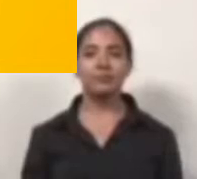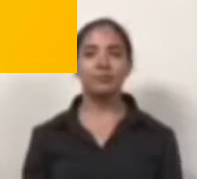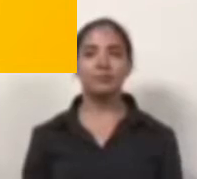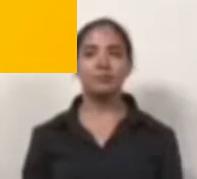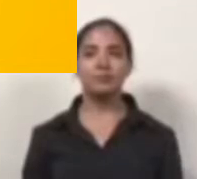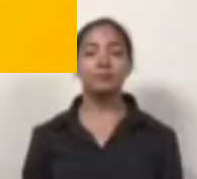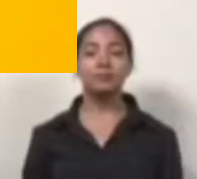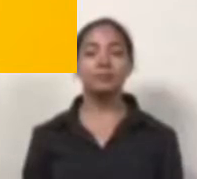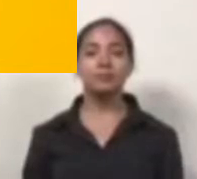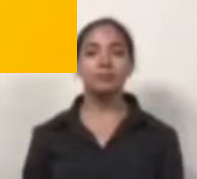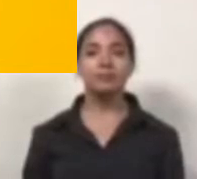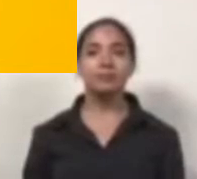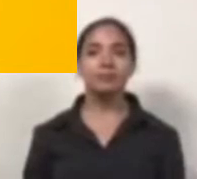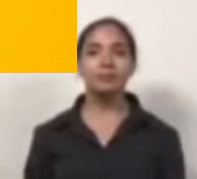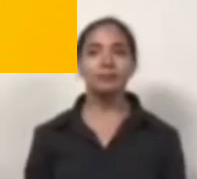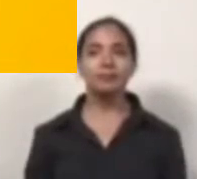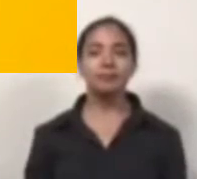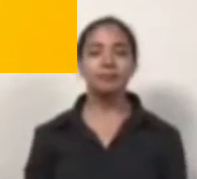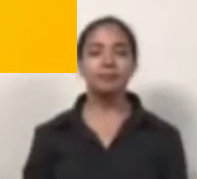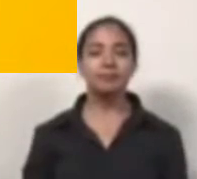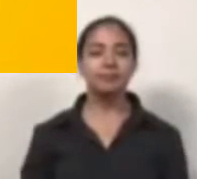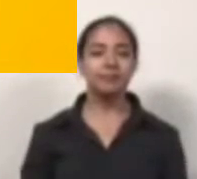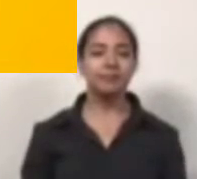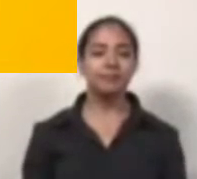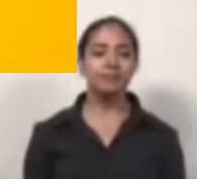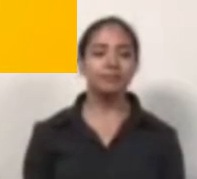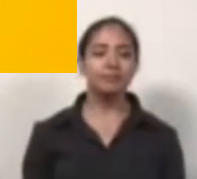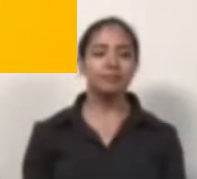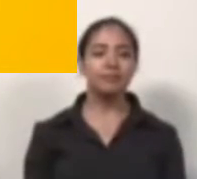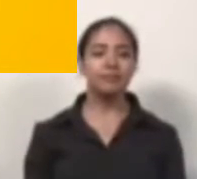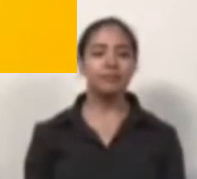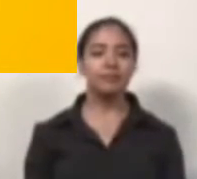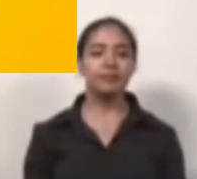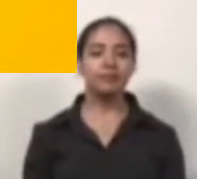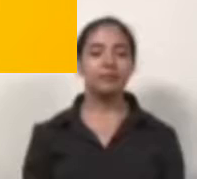Un poco es una cláusula gatillo que permite establecer